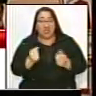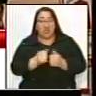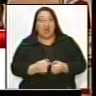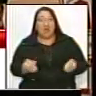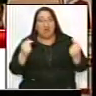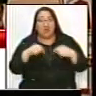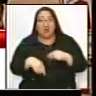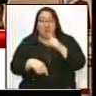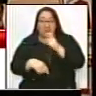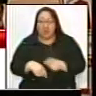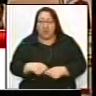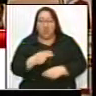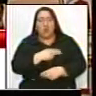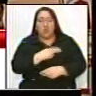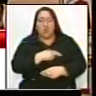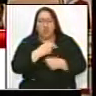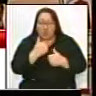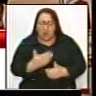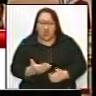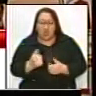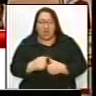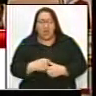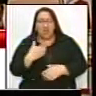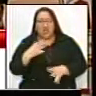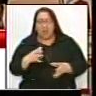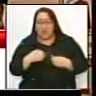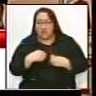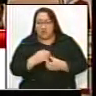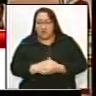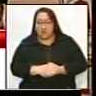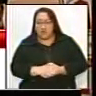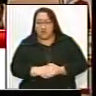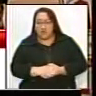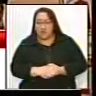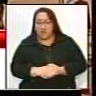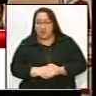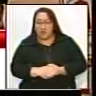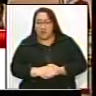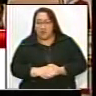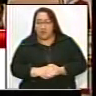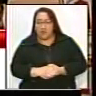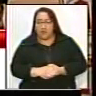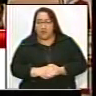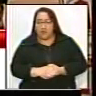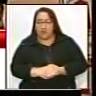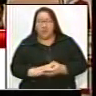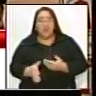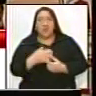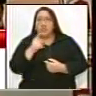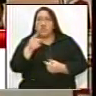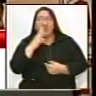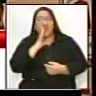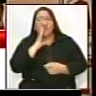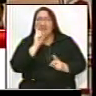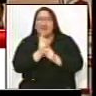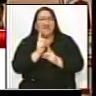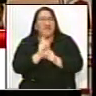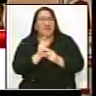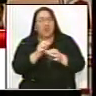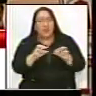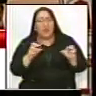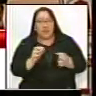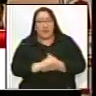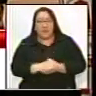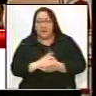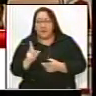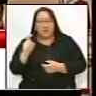usted, una persona humilde, una persona consecuente, una persona sencilla, porque usted está hablando directamente con el pueblo.